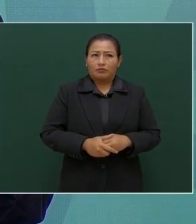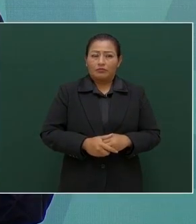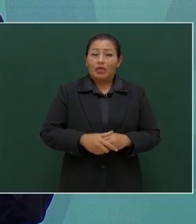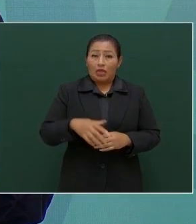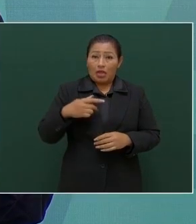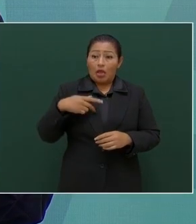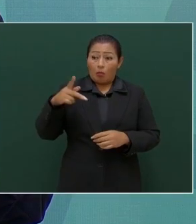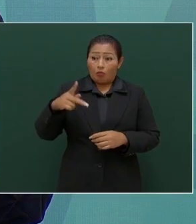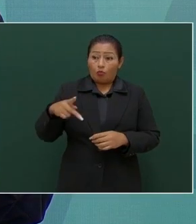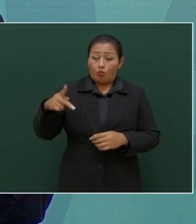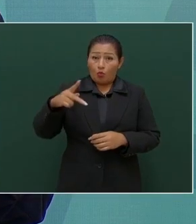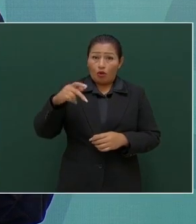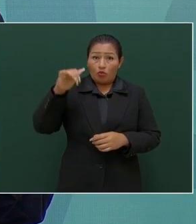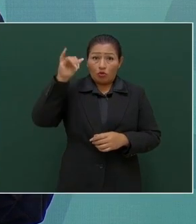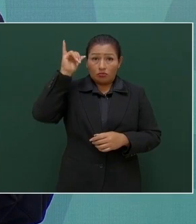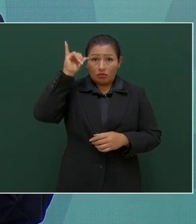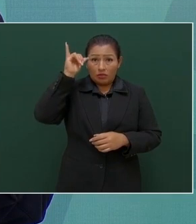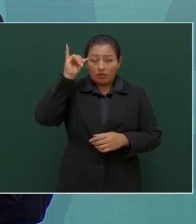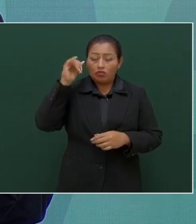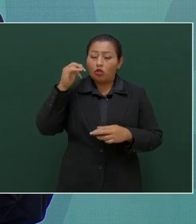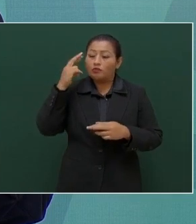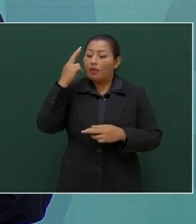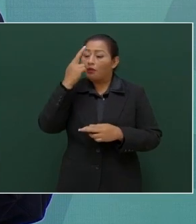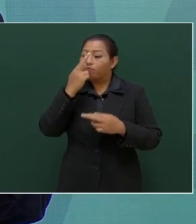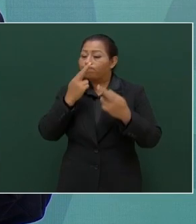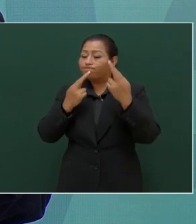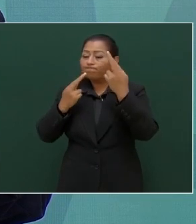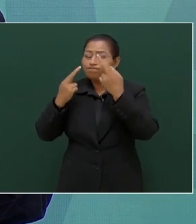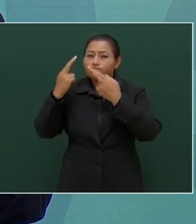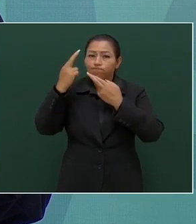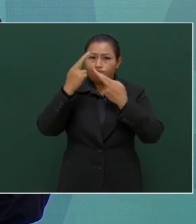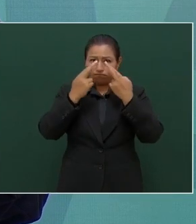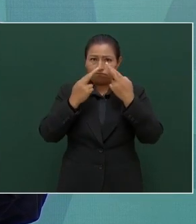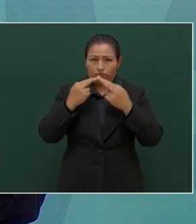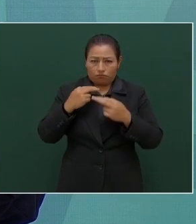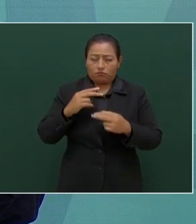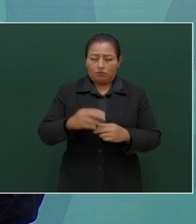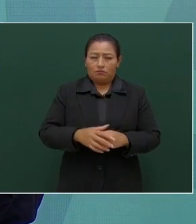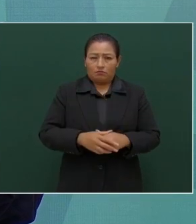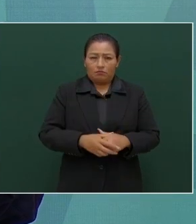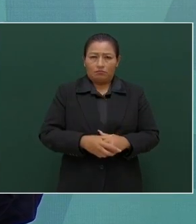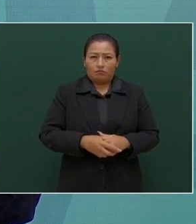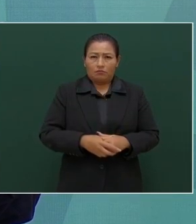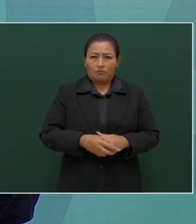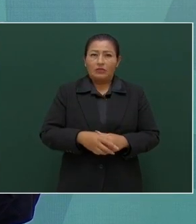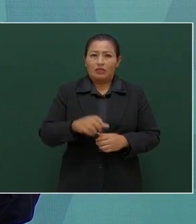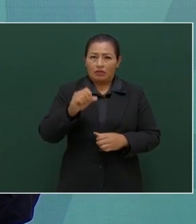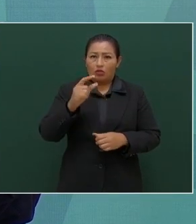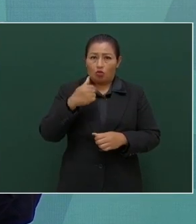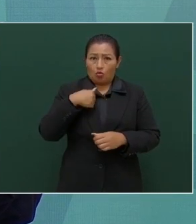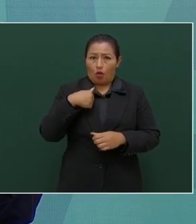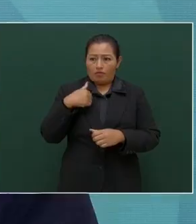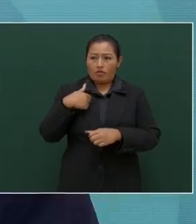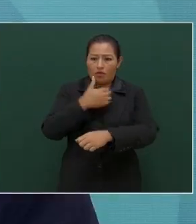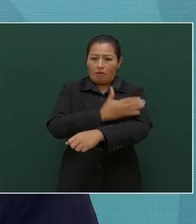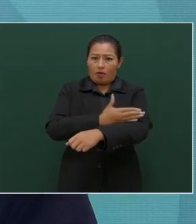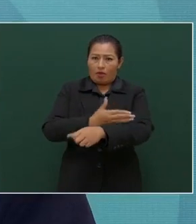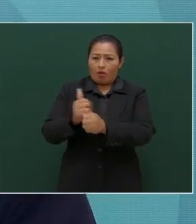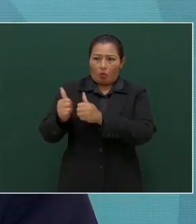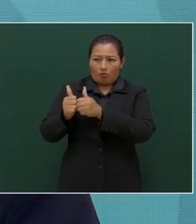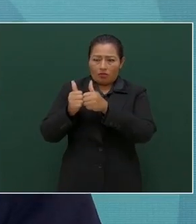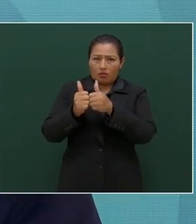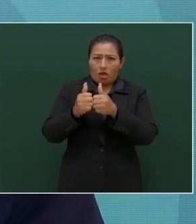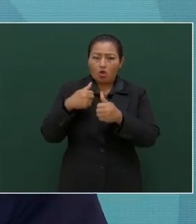los pueblos yaquis. Va a acompañarme porque vamos a evaluar